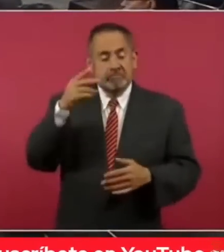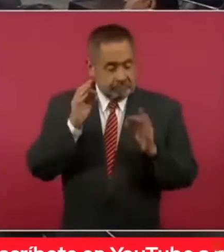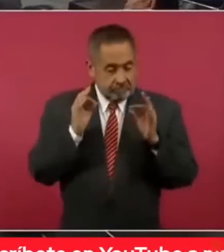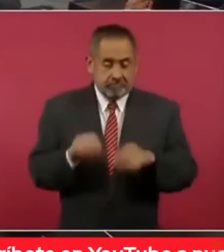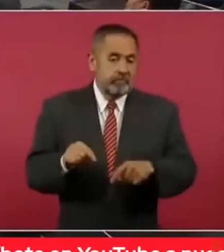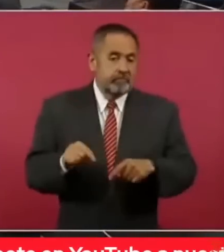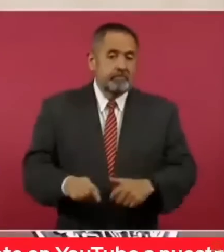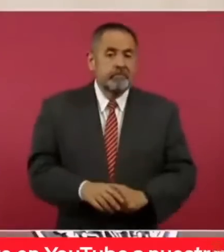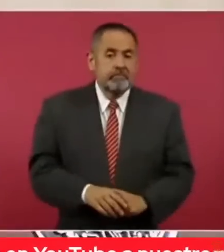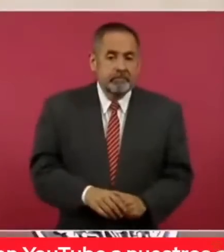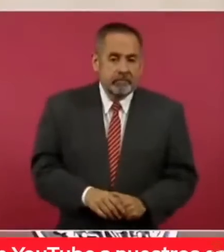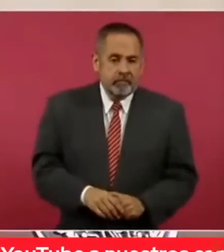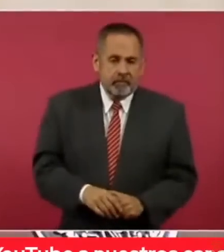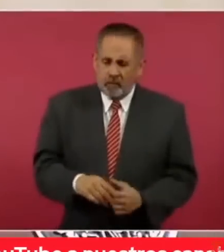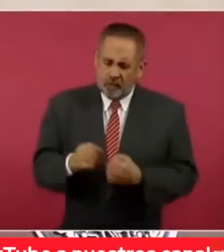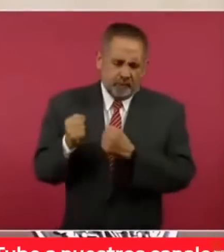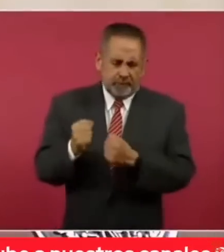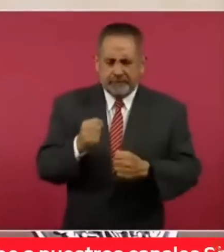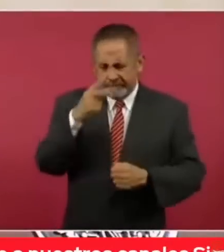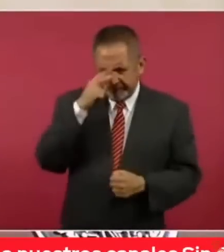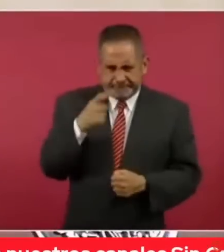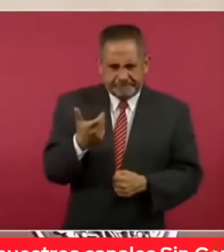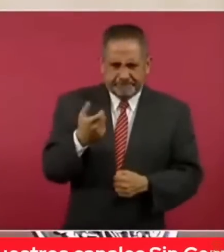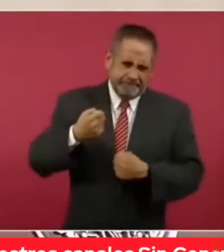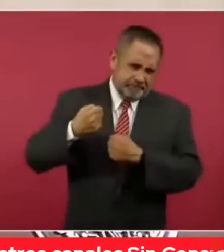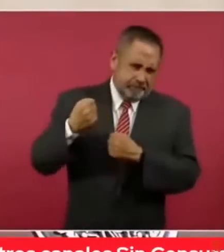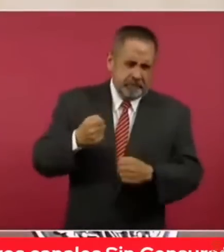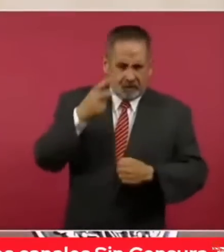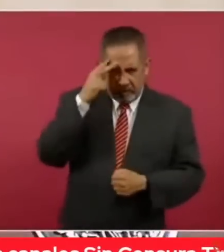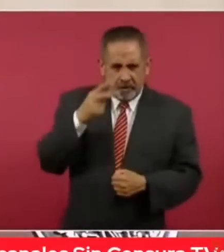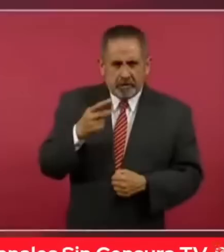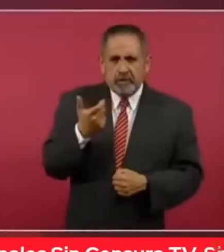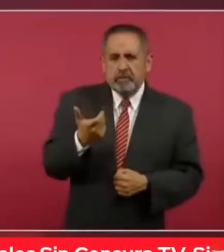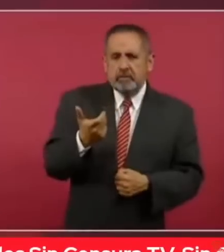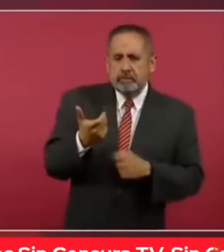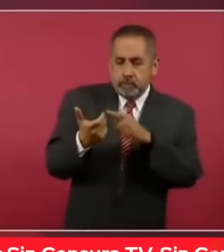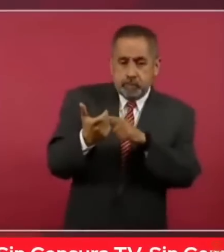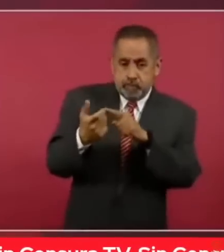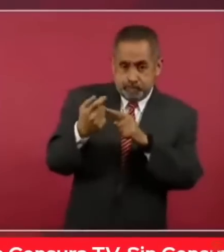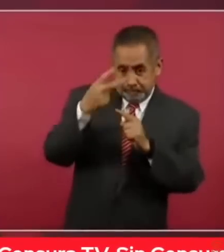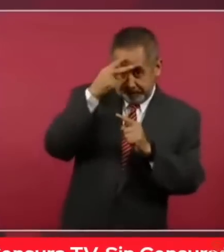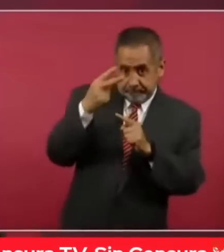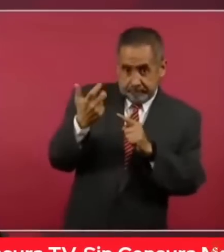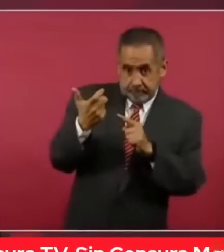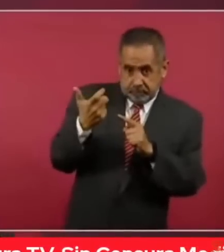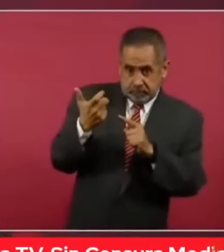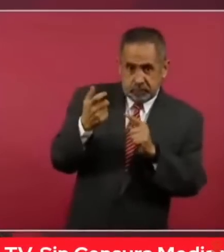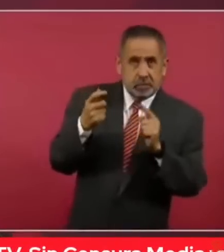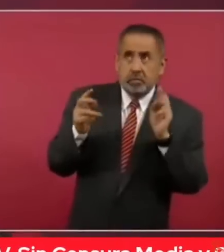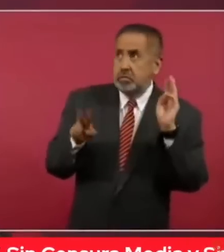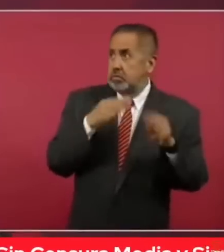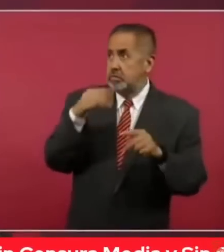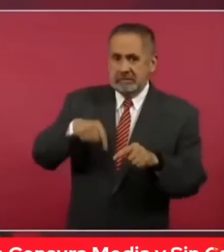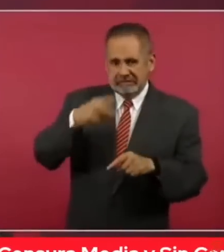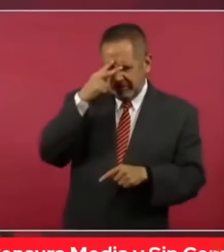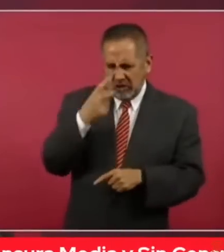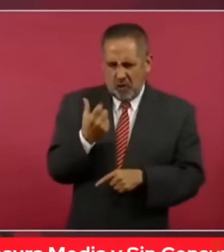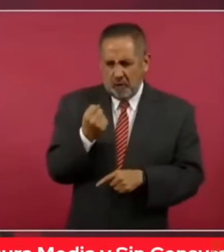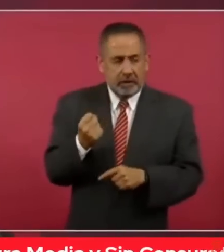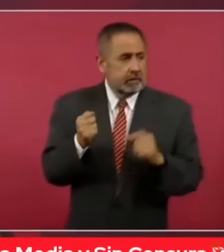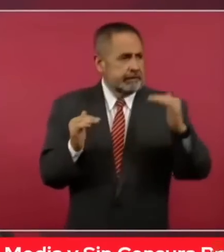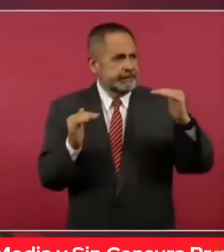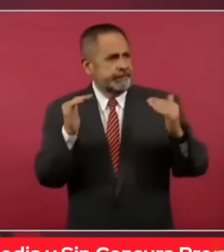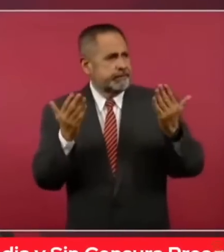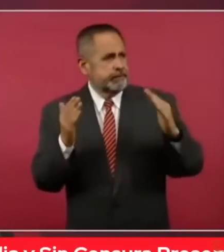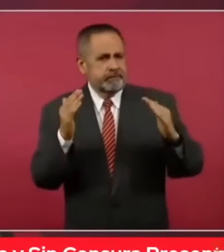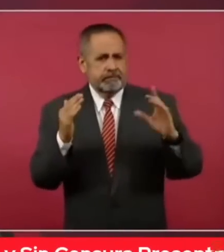Este, muy fuerte el peso. Es la moneda que más se ha fortalecido en el mundo con relación al dólar.